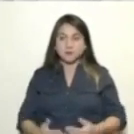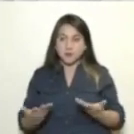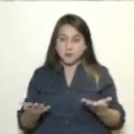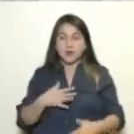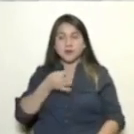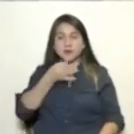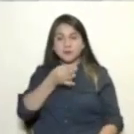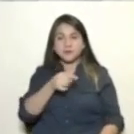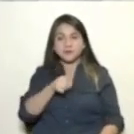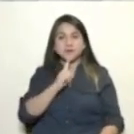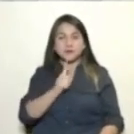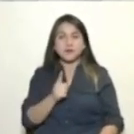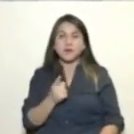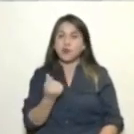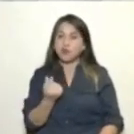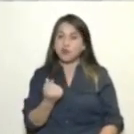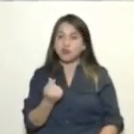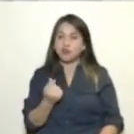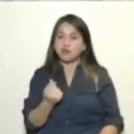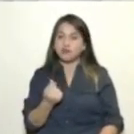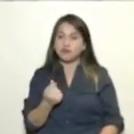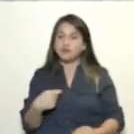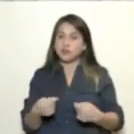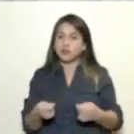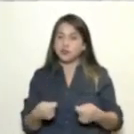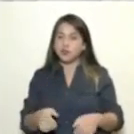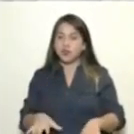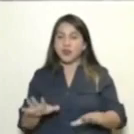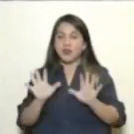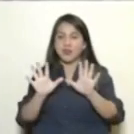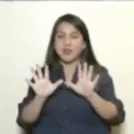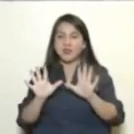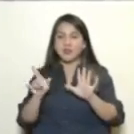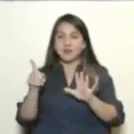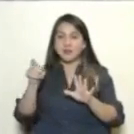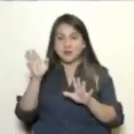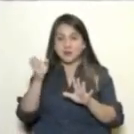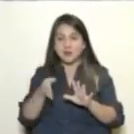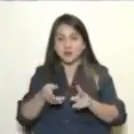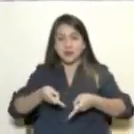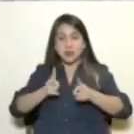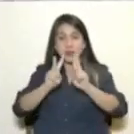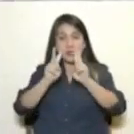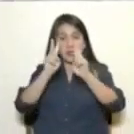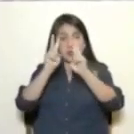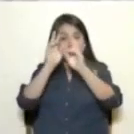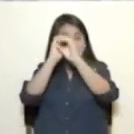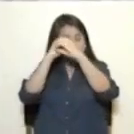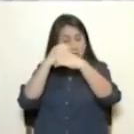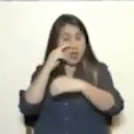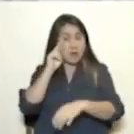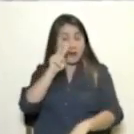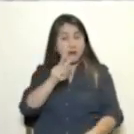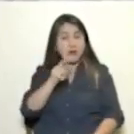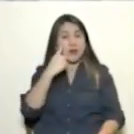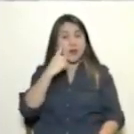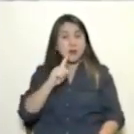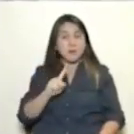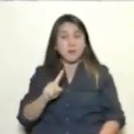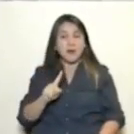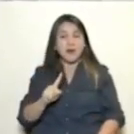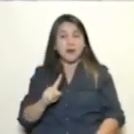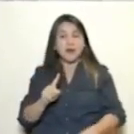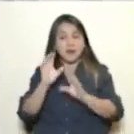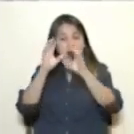Entonces yo le dije, pues esto tiene un costo. El 10% del derecho a mirar es para los astrónomos